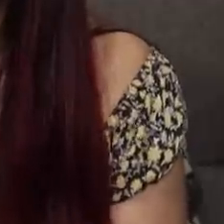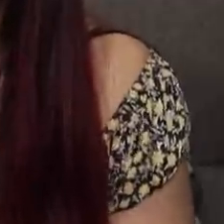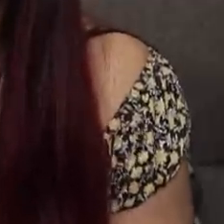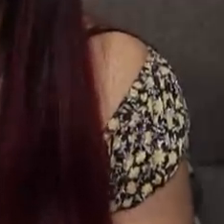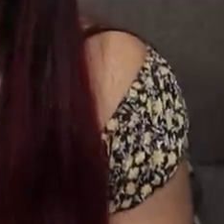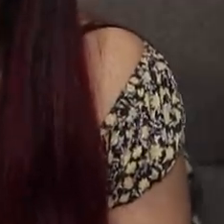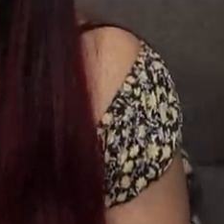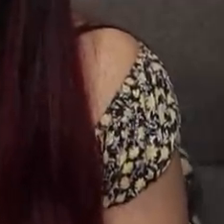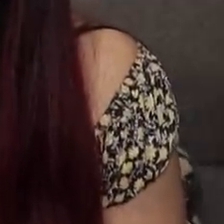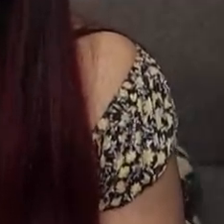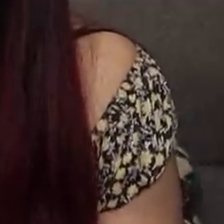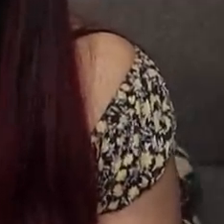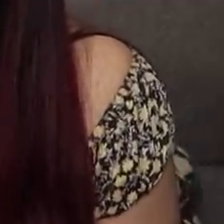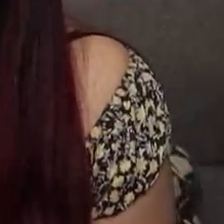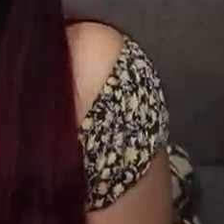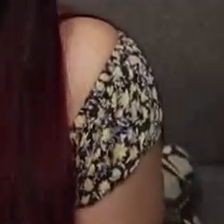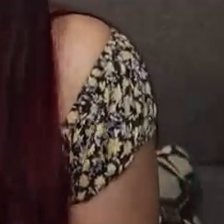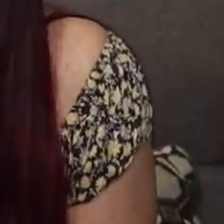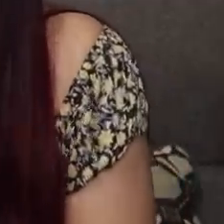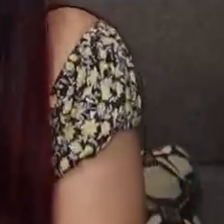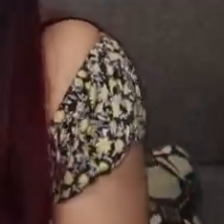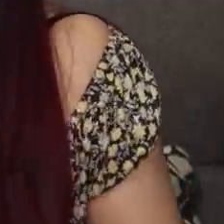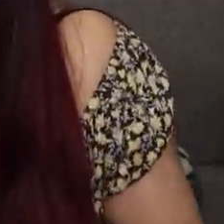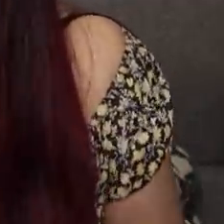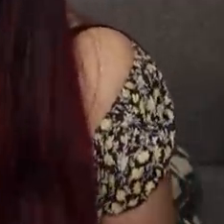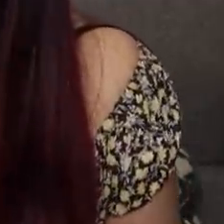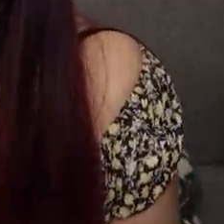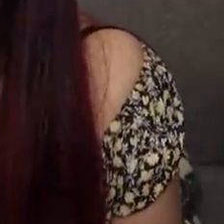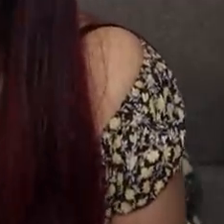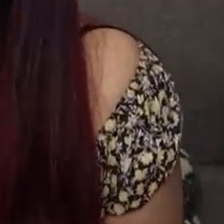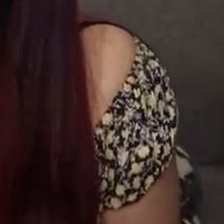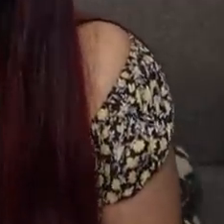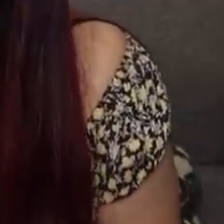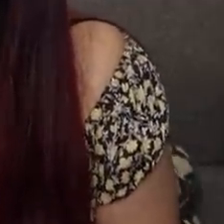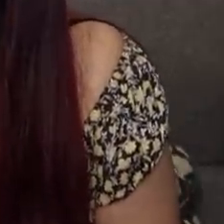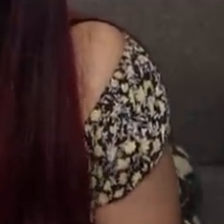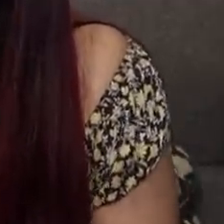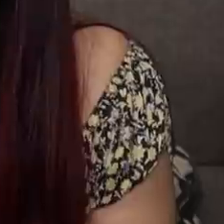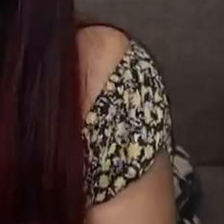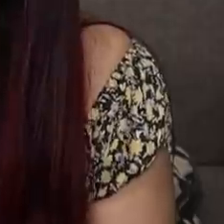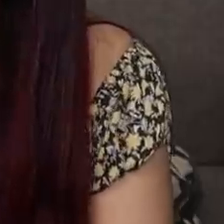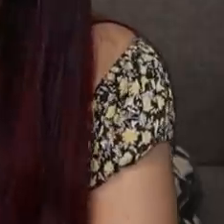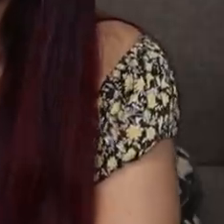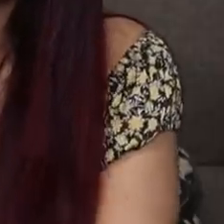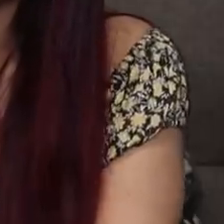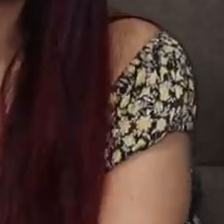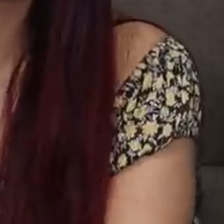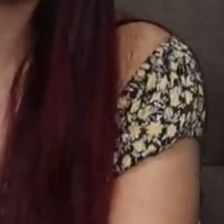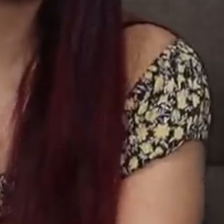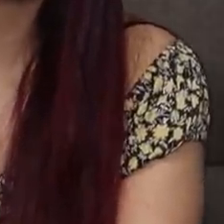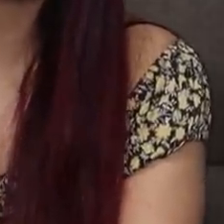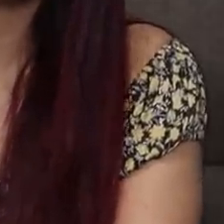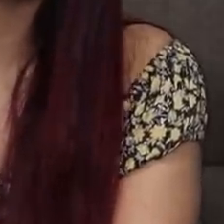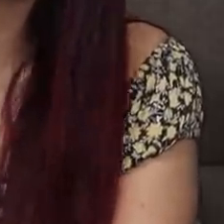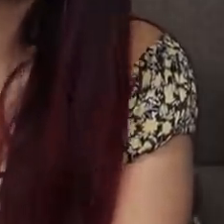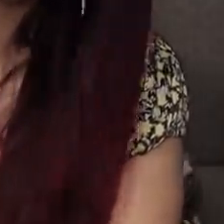habían visto este discurso y si no pues qué tal les pareció recuerden también dse una pasadita a mis